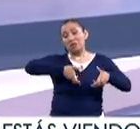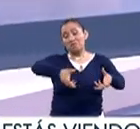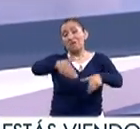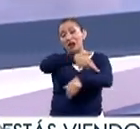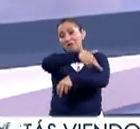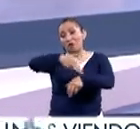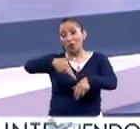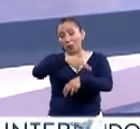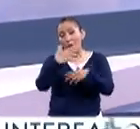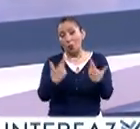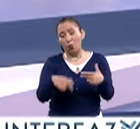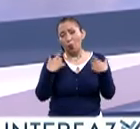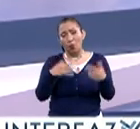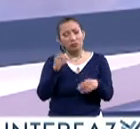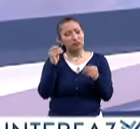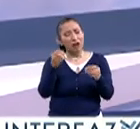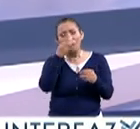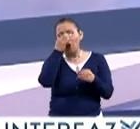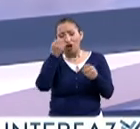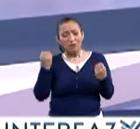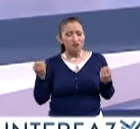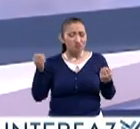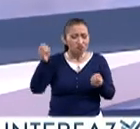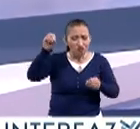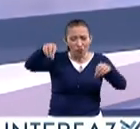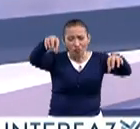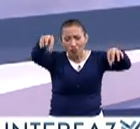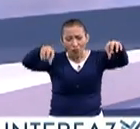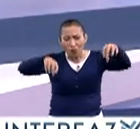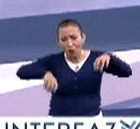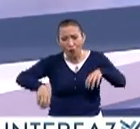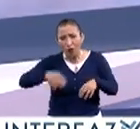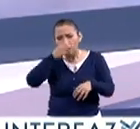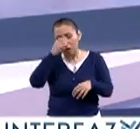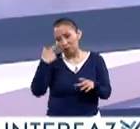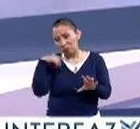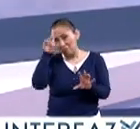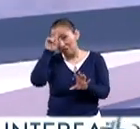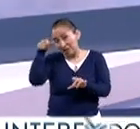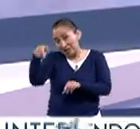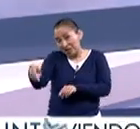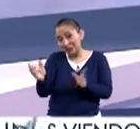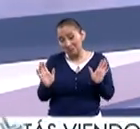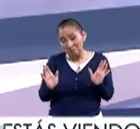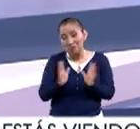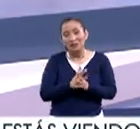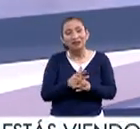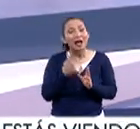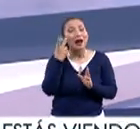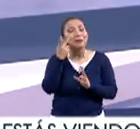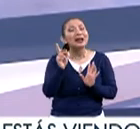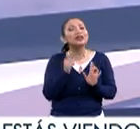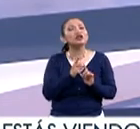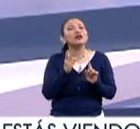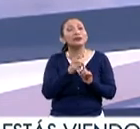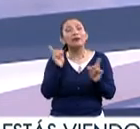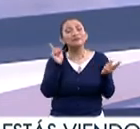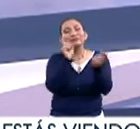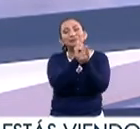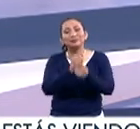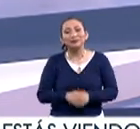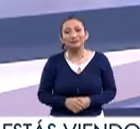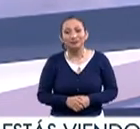la Reforma, llenas de flores de cempasúchil, así que yo recomiendo esa y bueno, pues vamos a ver si te encuentran por